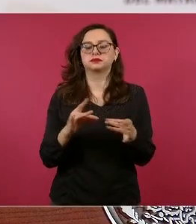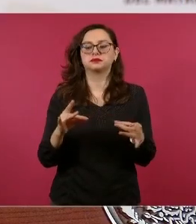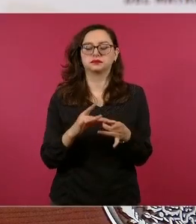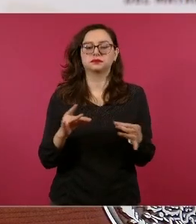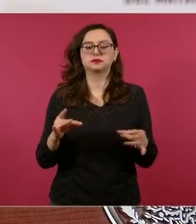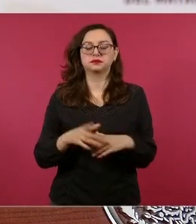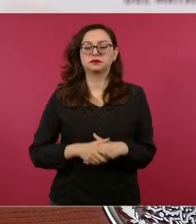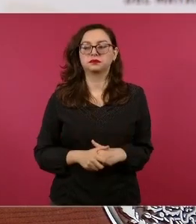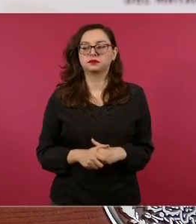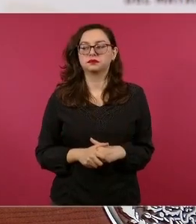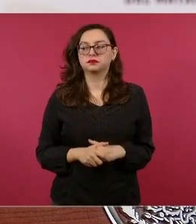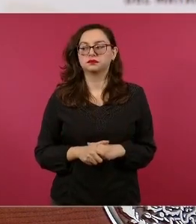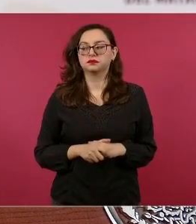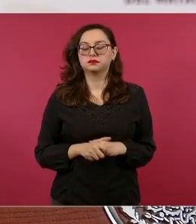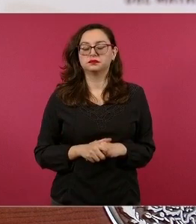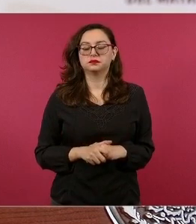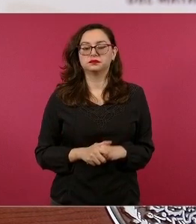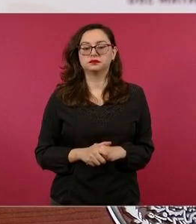Ayer fuimos